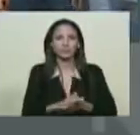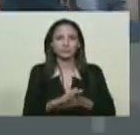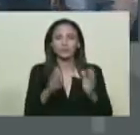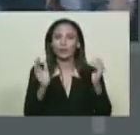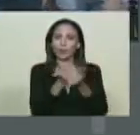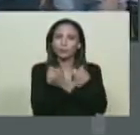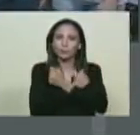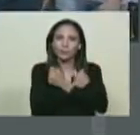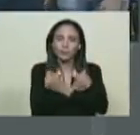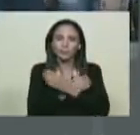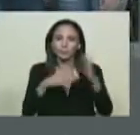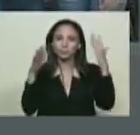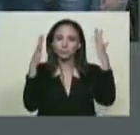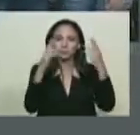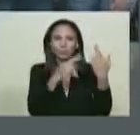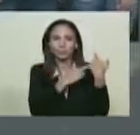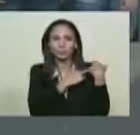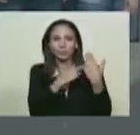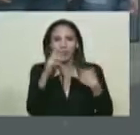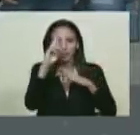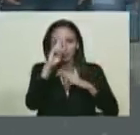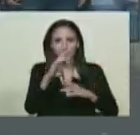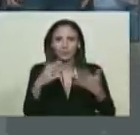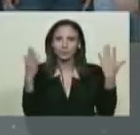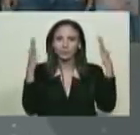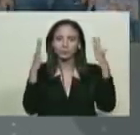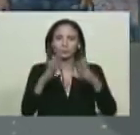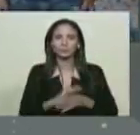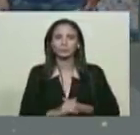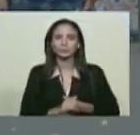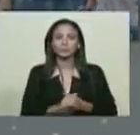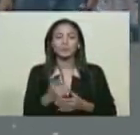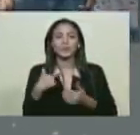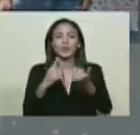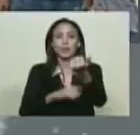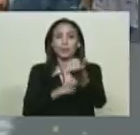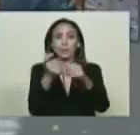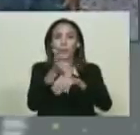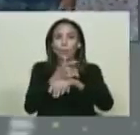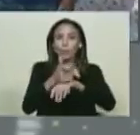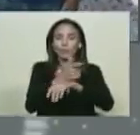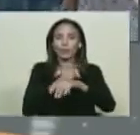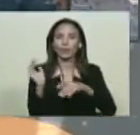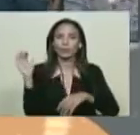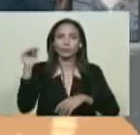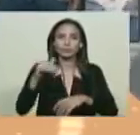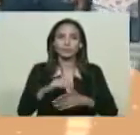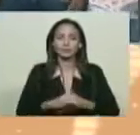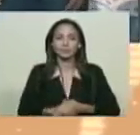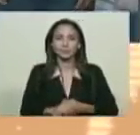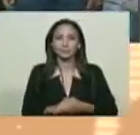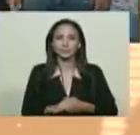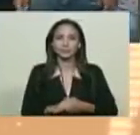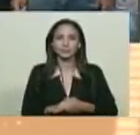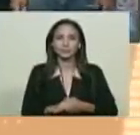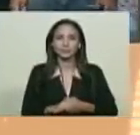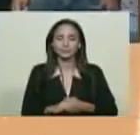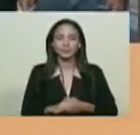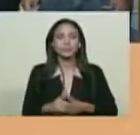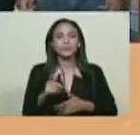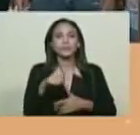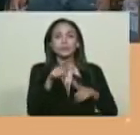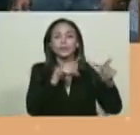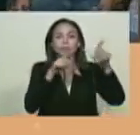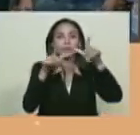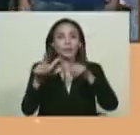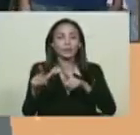mucho cariño, reconocimiento. Hermano, gobernador de Miranda. Él se encuentra